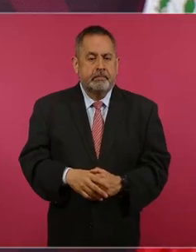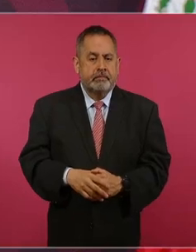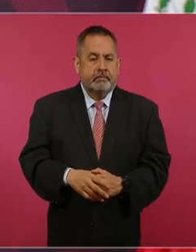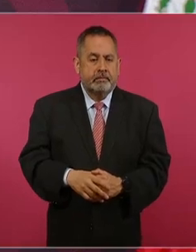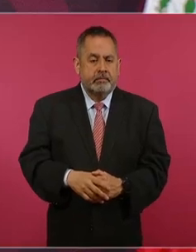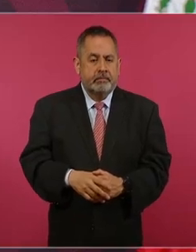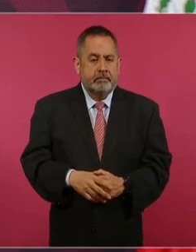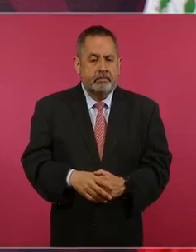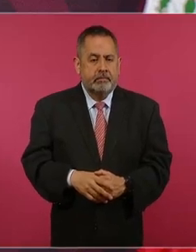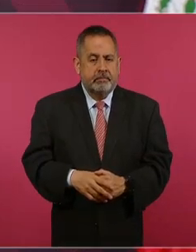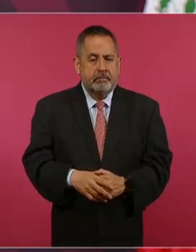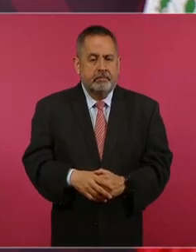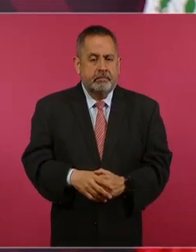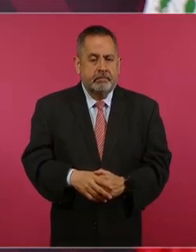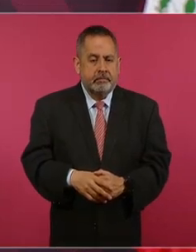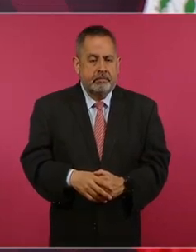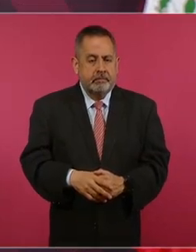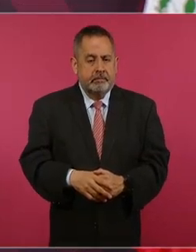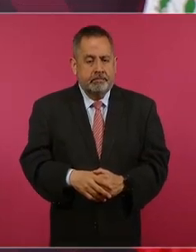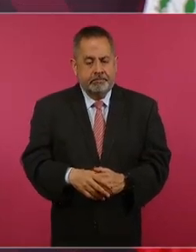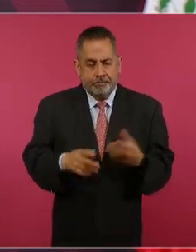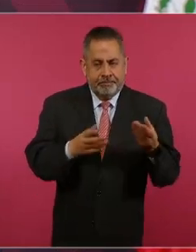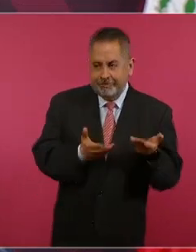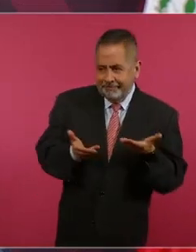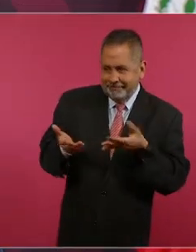abriéndole el apetito